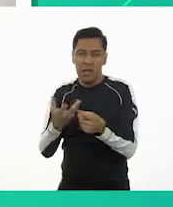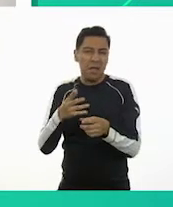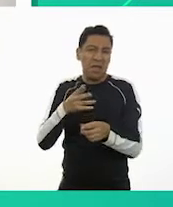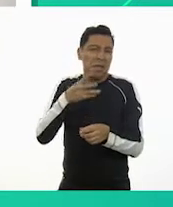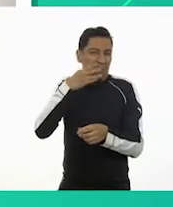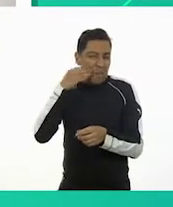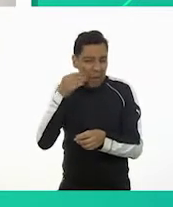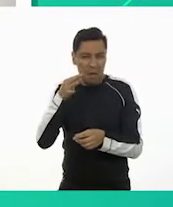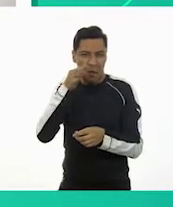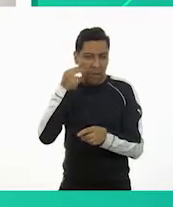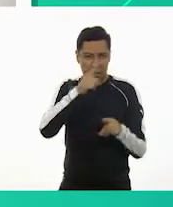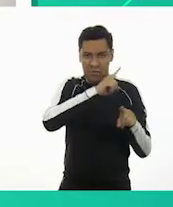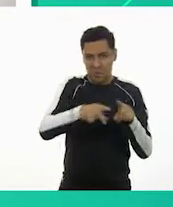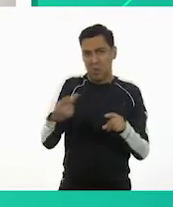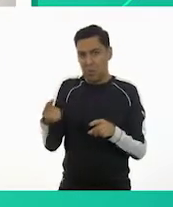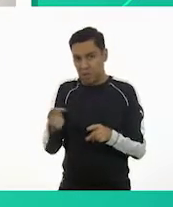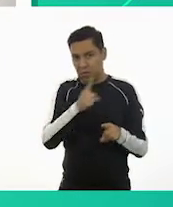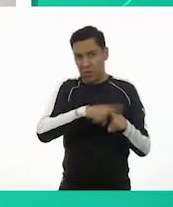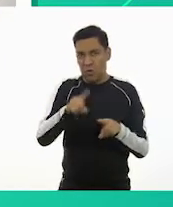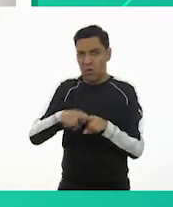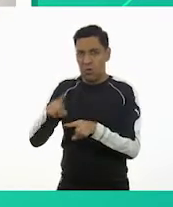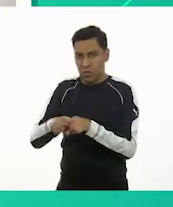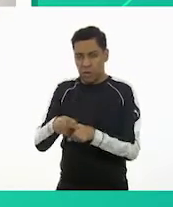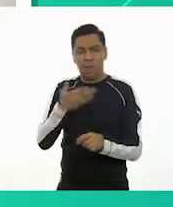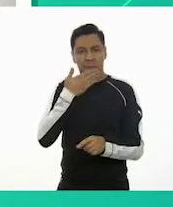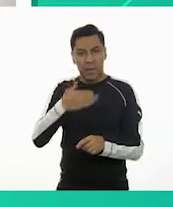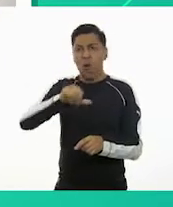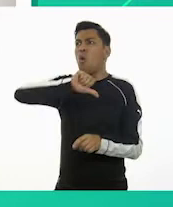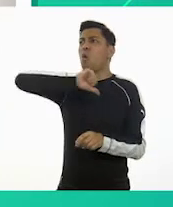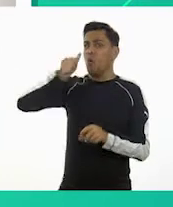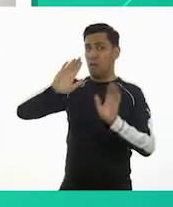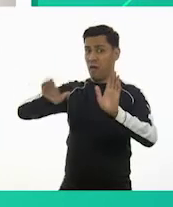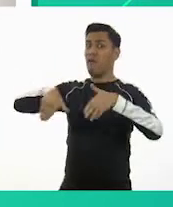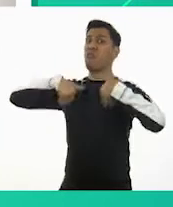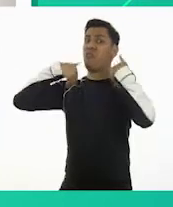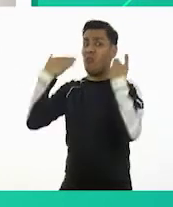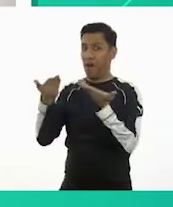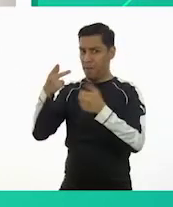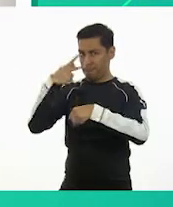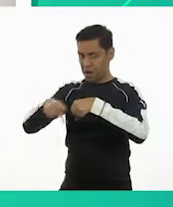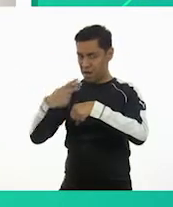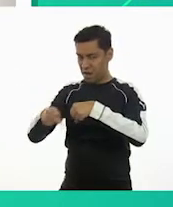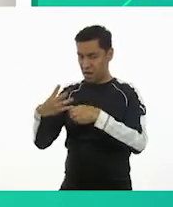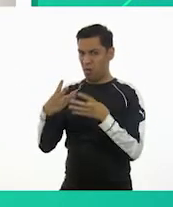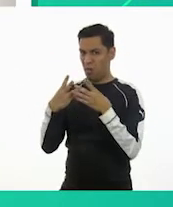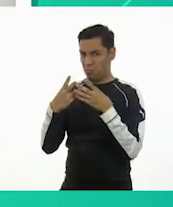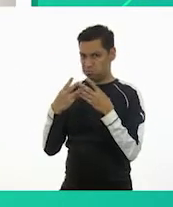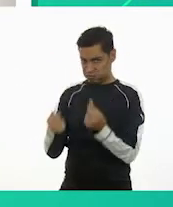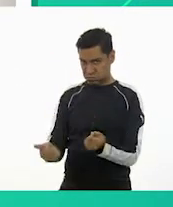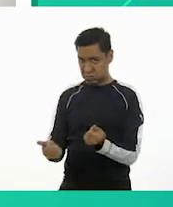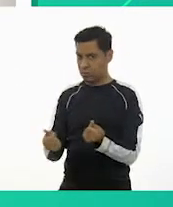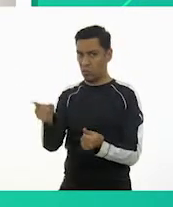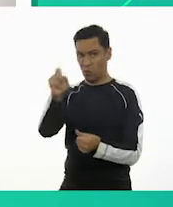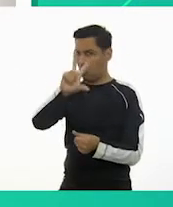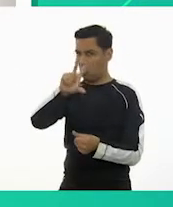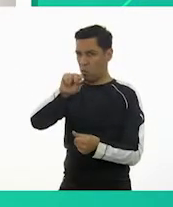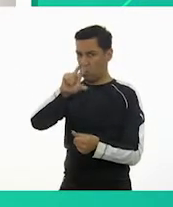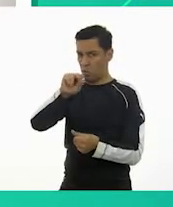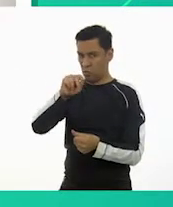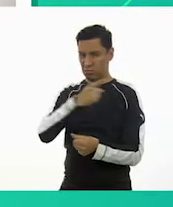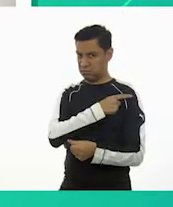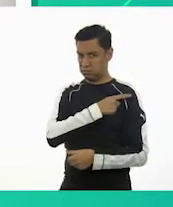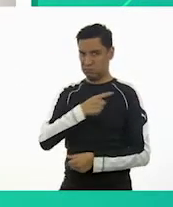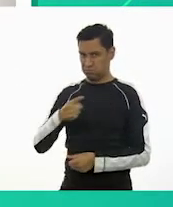o un animal que no es local, sino que proviene de un lugar lejano. Esta puede reproducirse